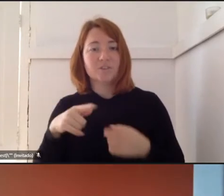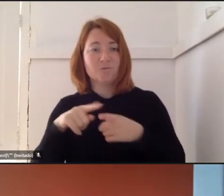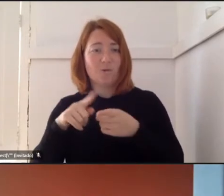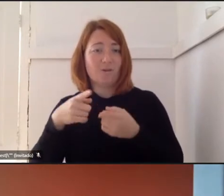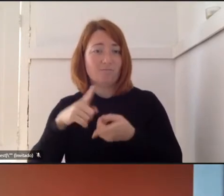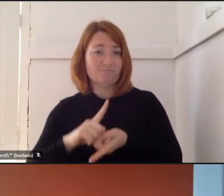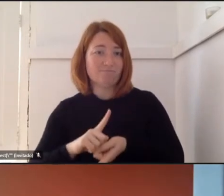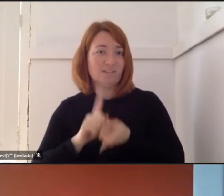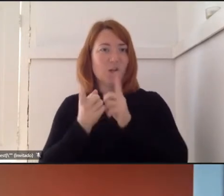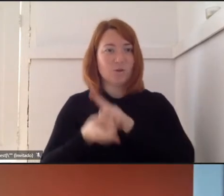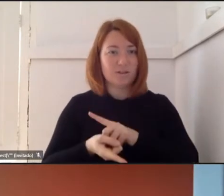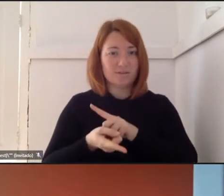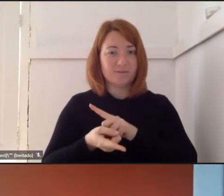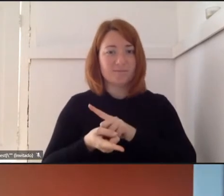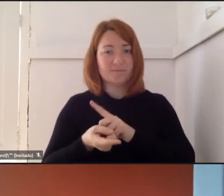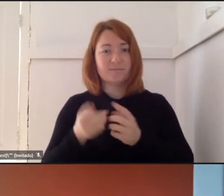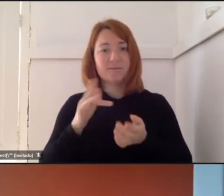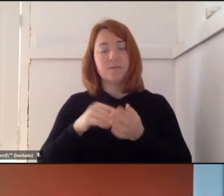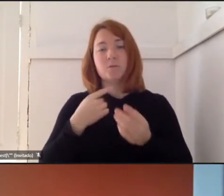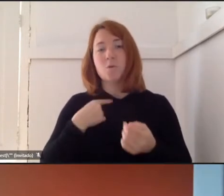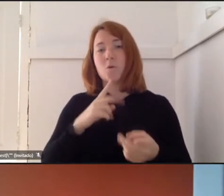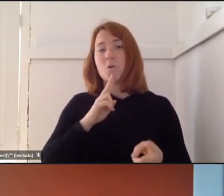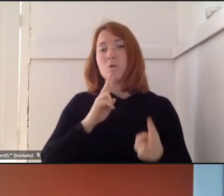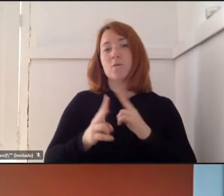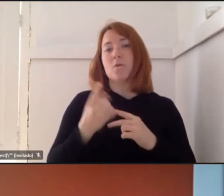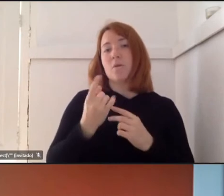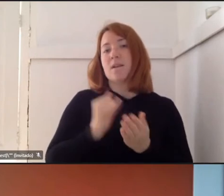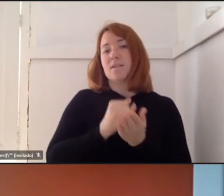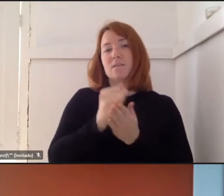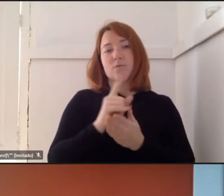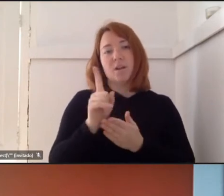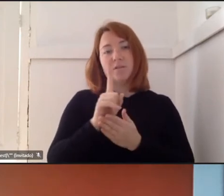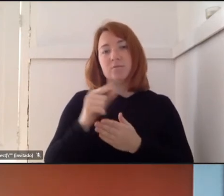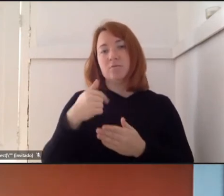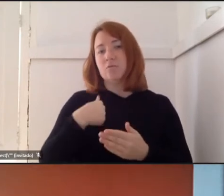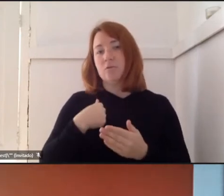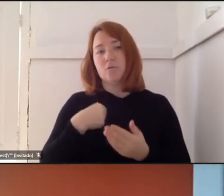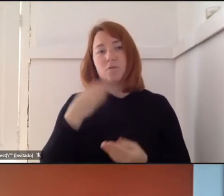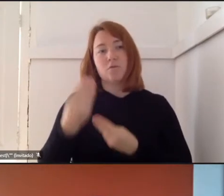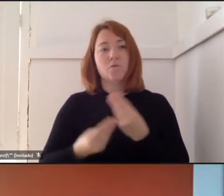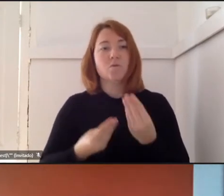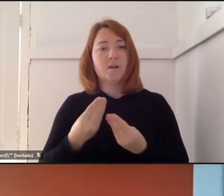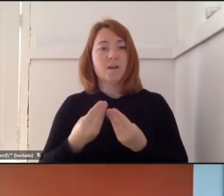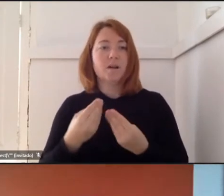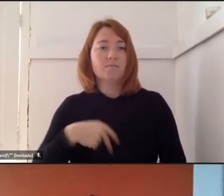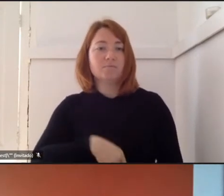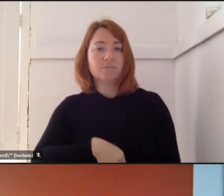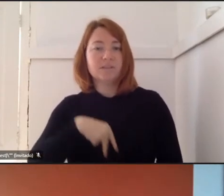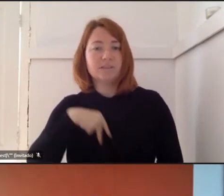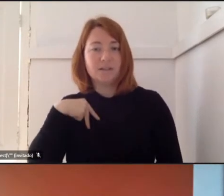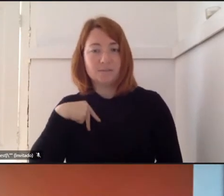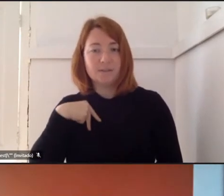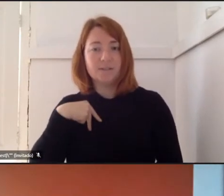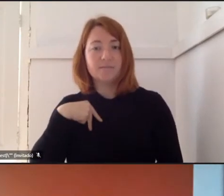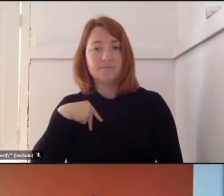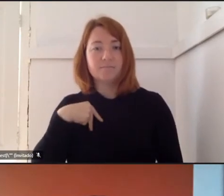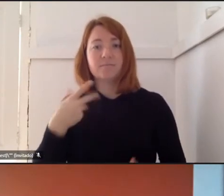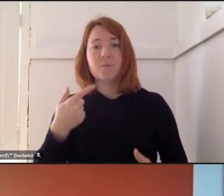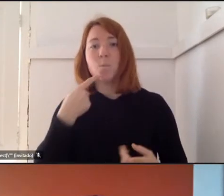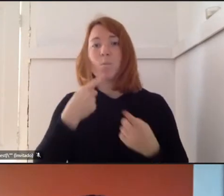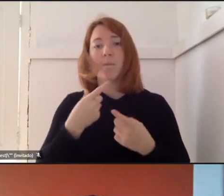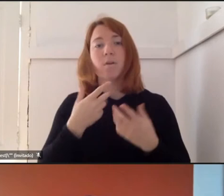decía, es decir, cuando tú contestas más que una asignatura, yo lo que haría es hacerlo de una manera transversal. La pregunta entonces